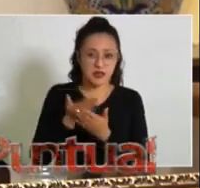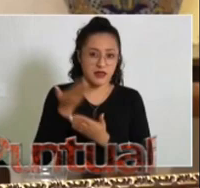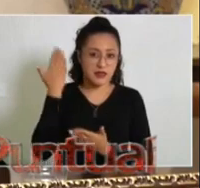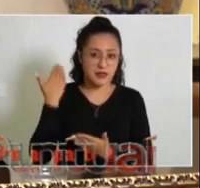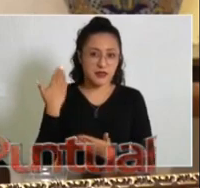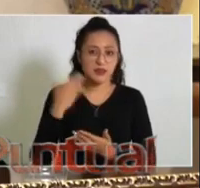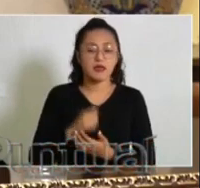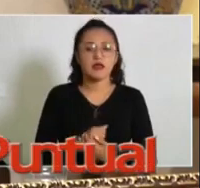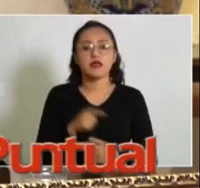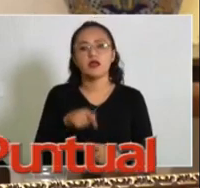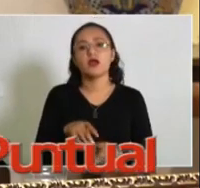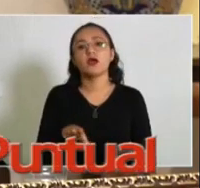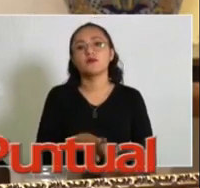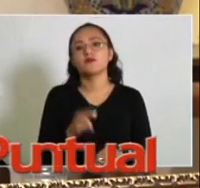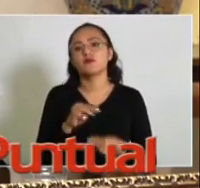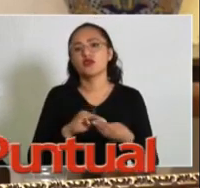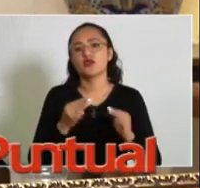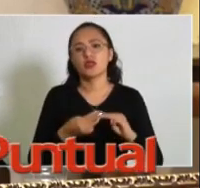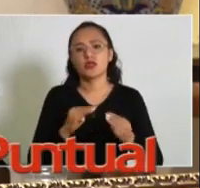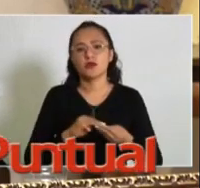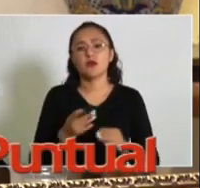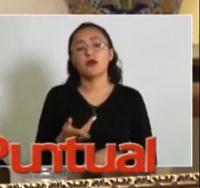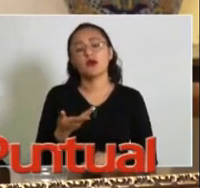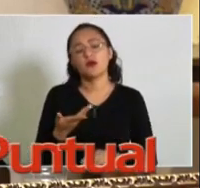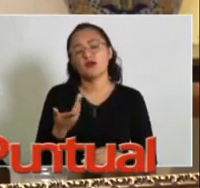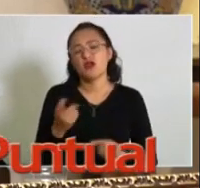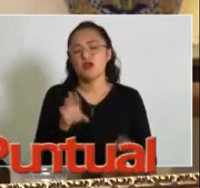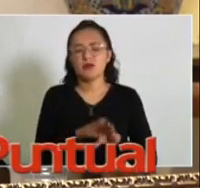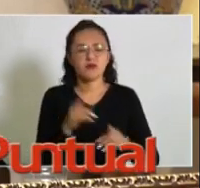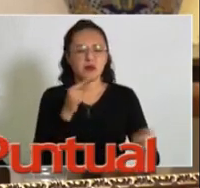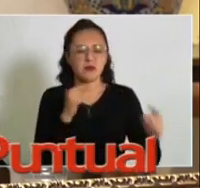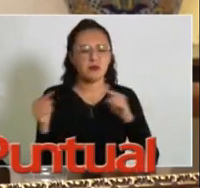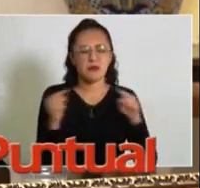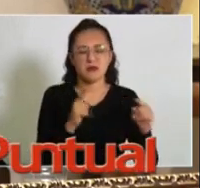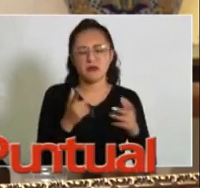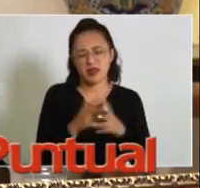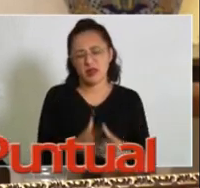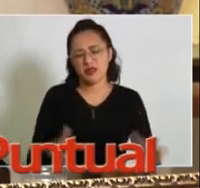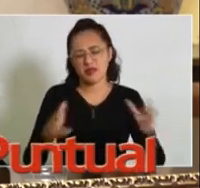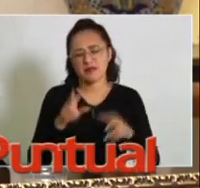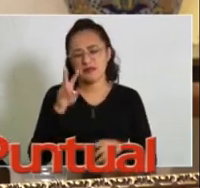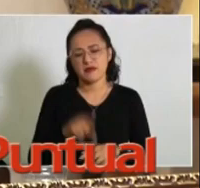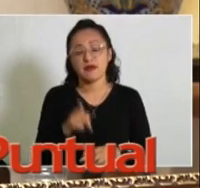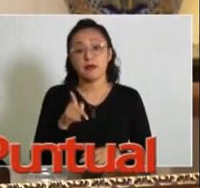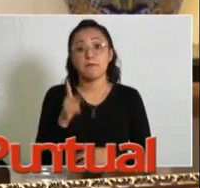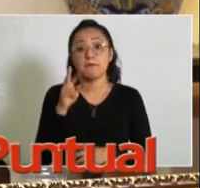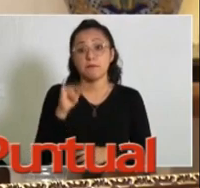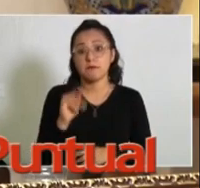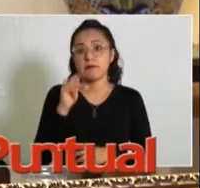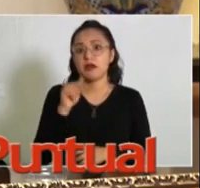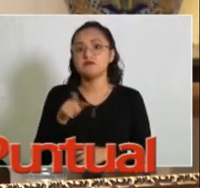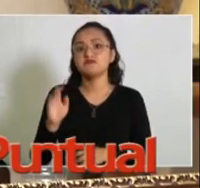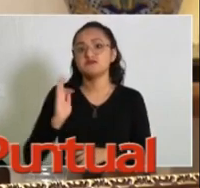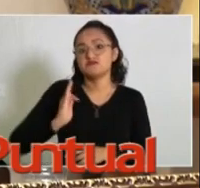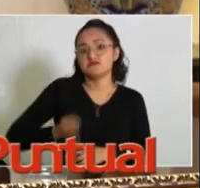este que fue motivo de una discusión enorme la probó pri-pan